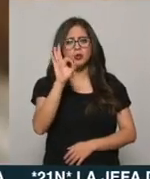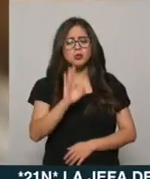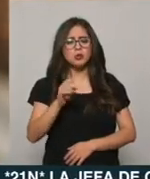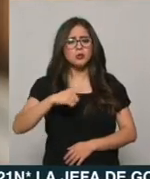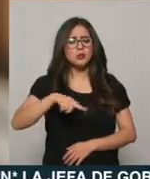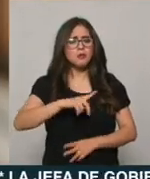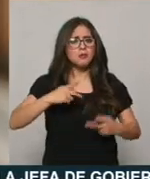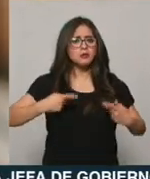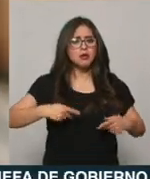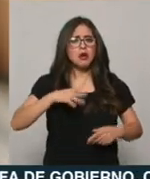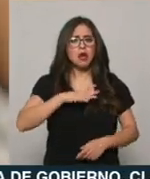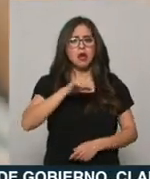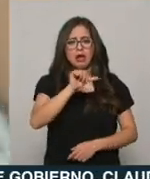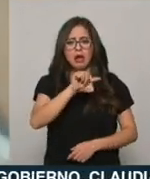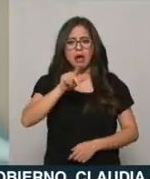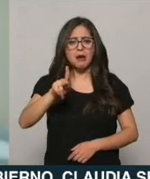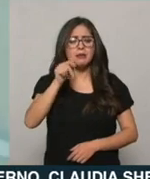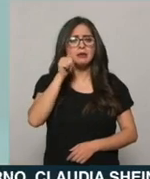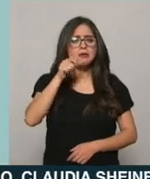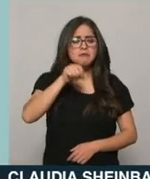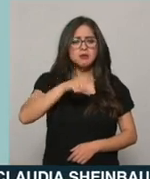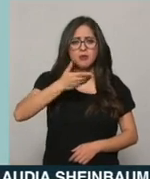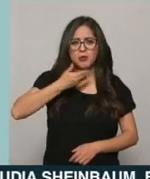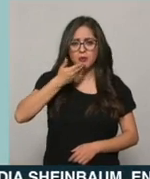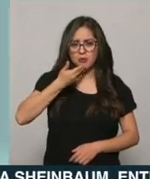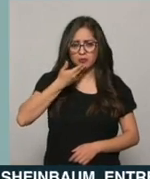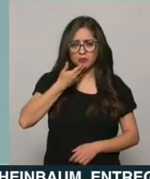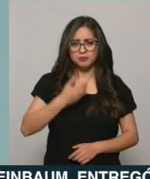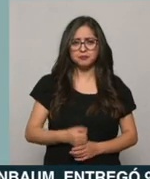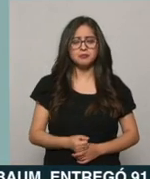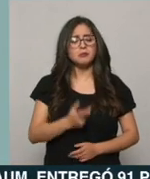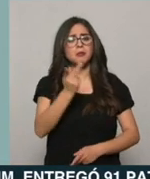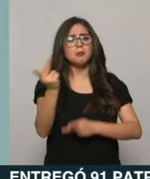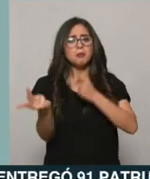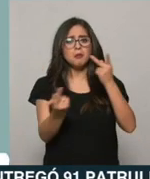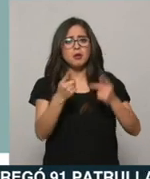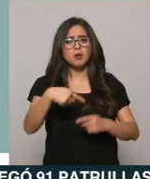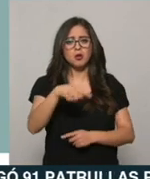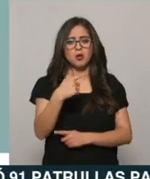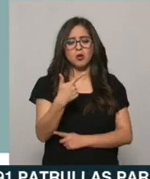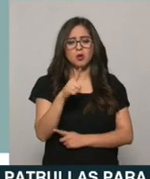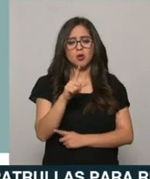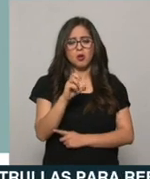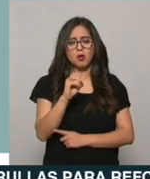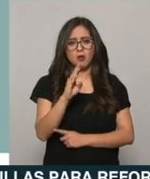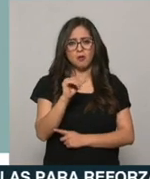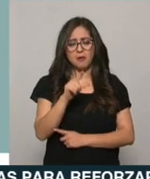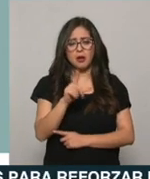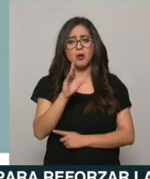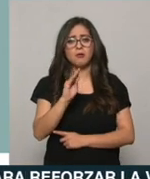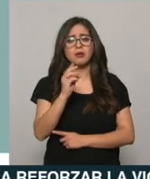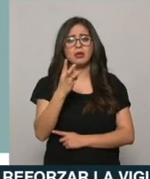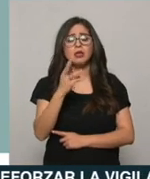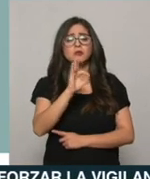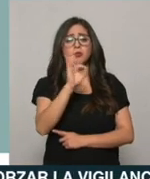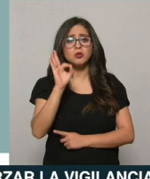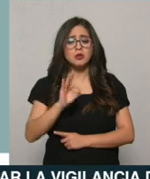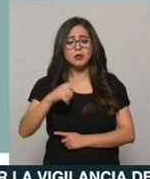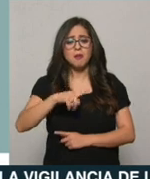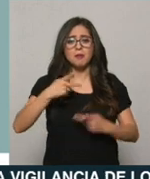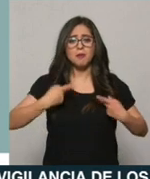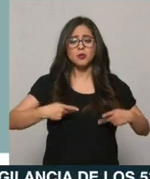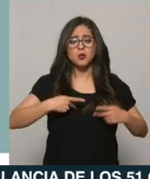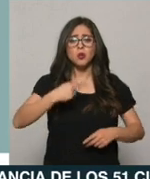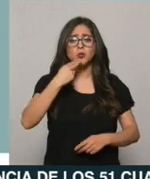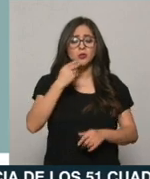población ocupa una aplicación móvil. De acuerdo con una encuesta realizada por Global Web Index, el 93% de los internautas en